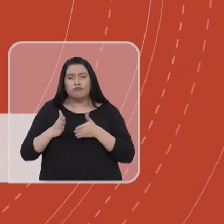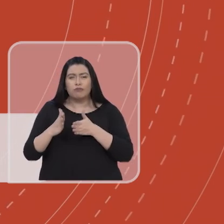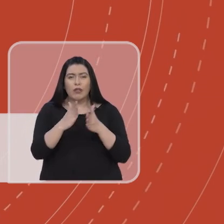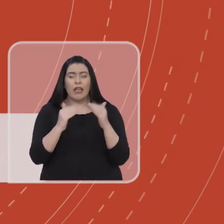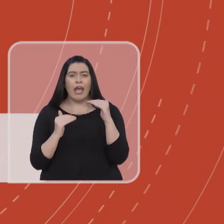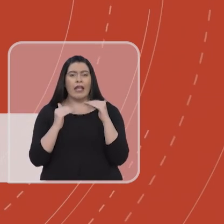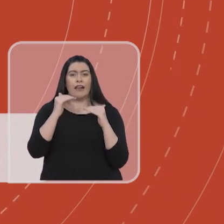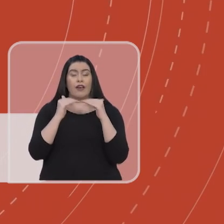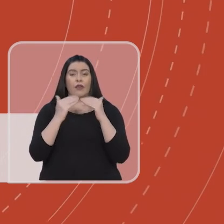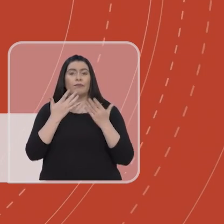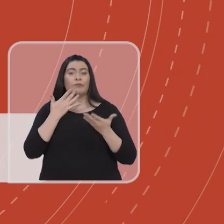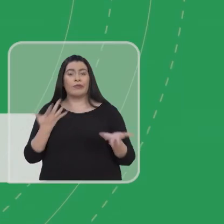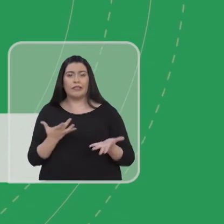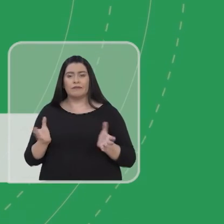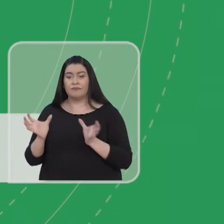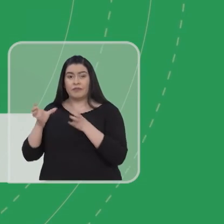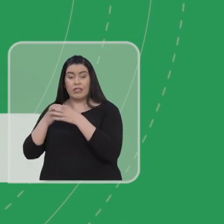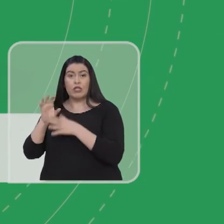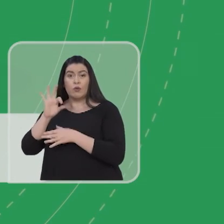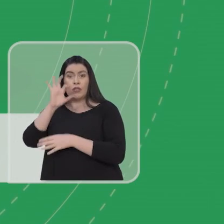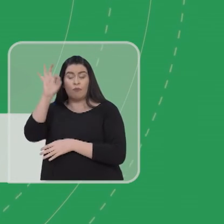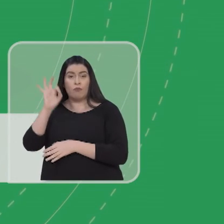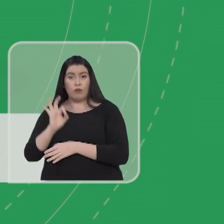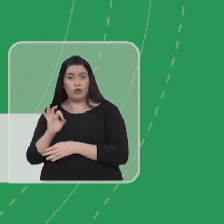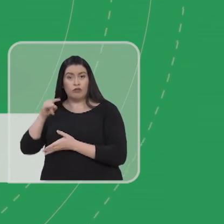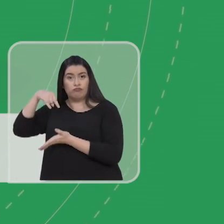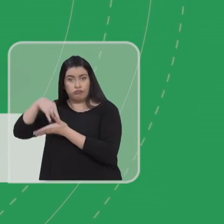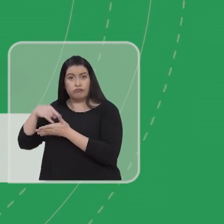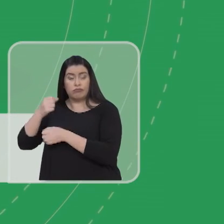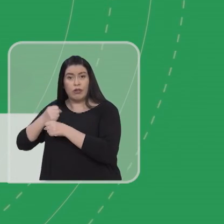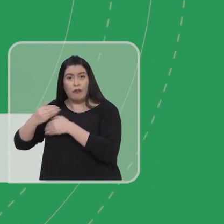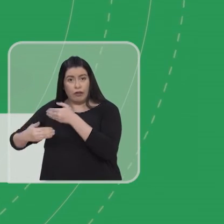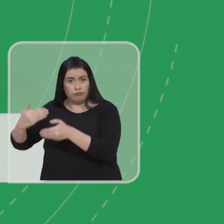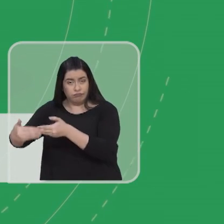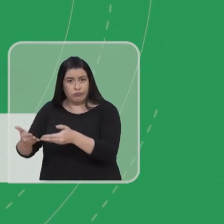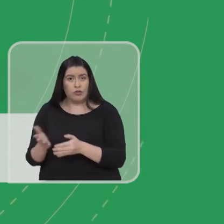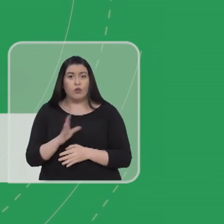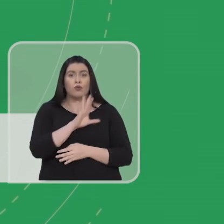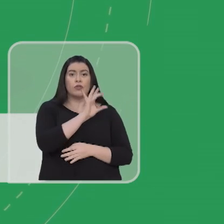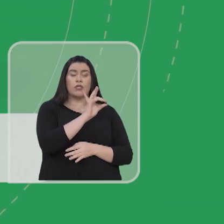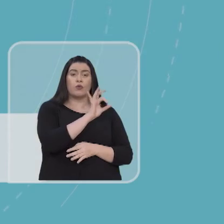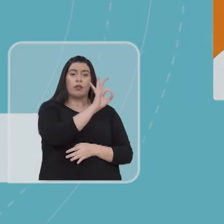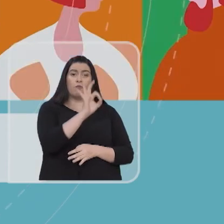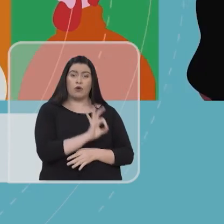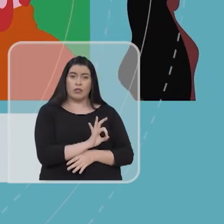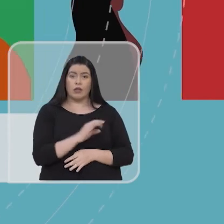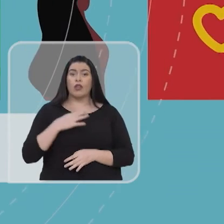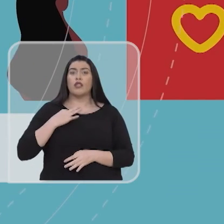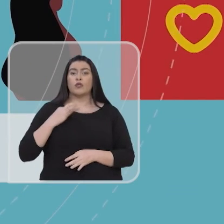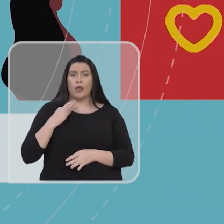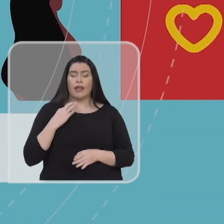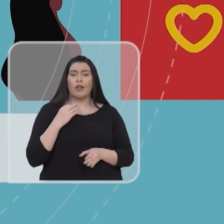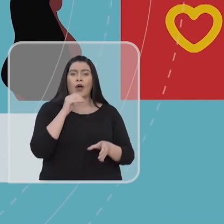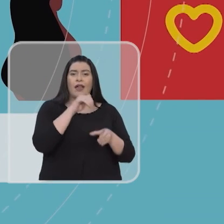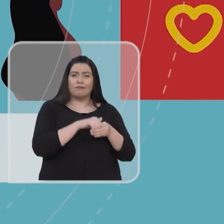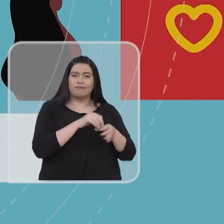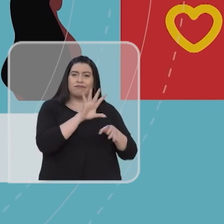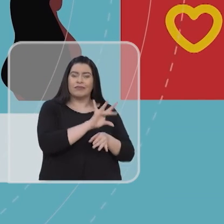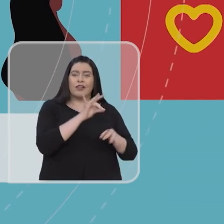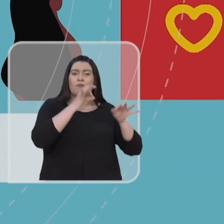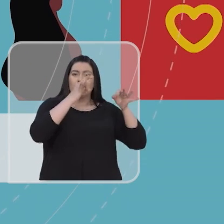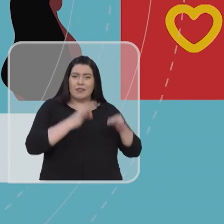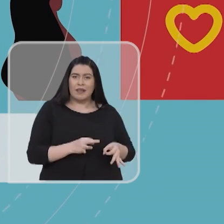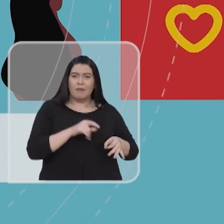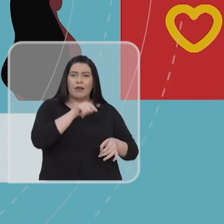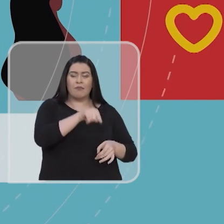eficiente y equilibrado para Chile, porque la integran un 50% de parlamentarios en ejercicio y un 50% de